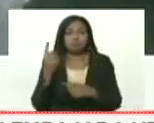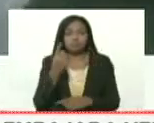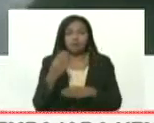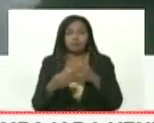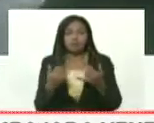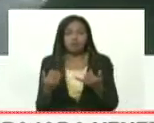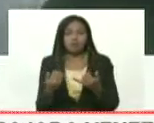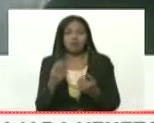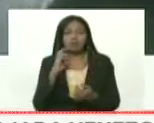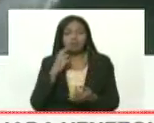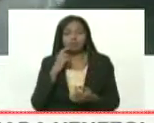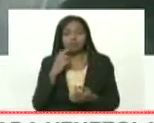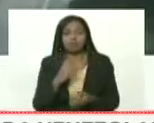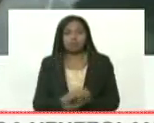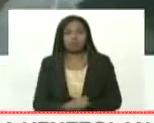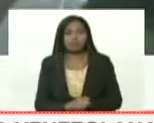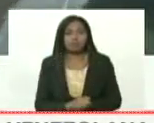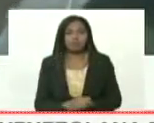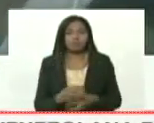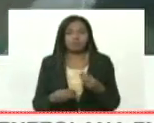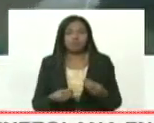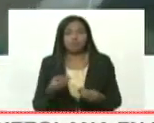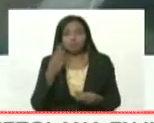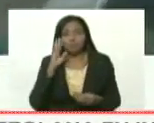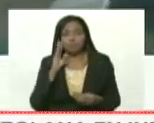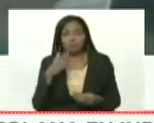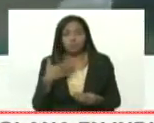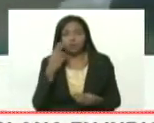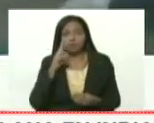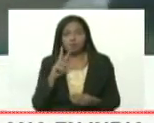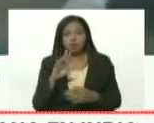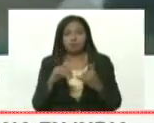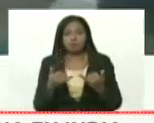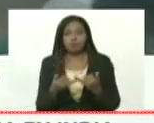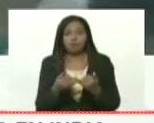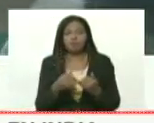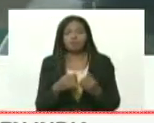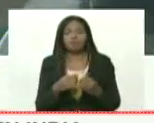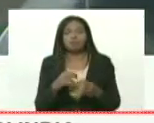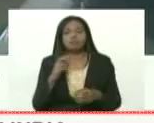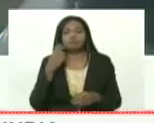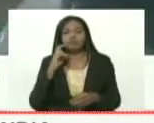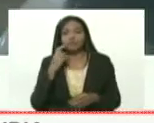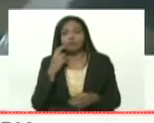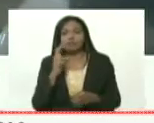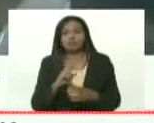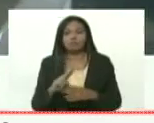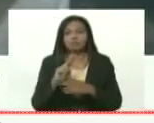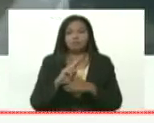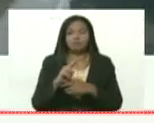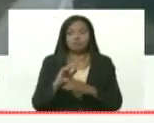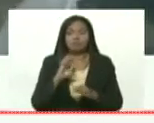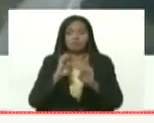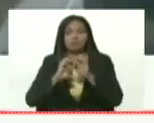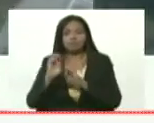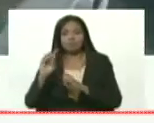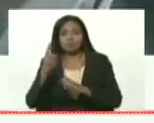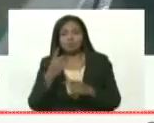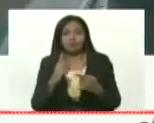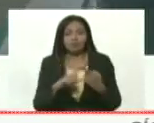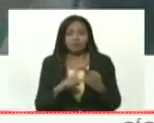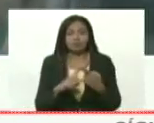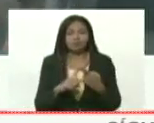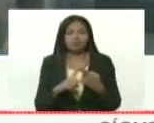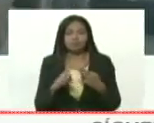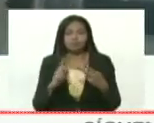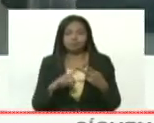el cacao. Como puede ver, esta es una muestra del cacao que utilizamos en la primera prueba. En